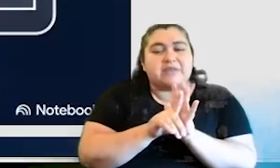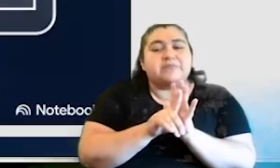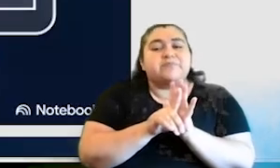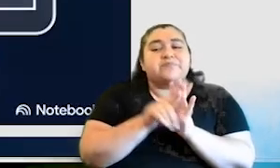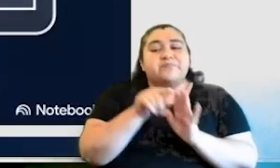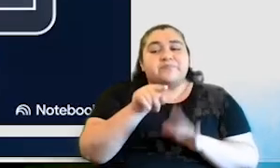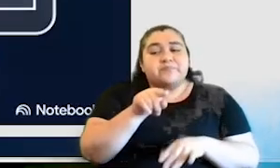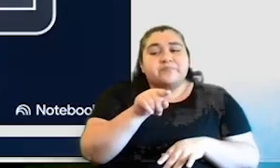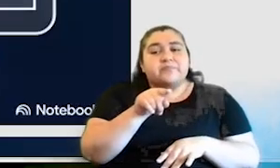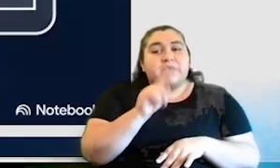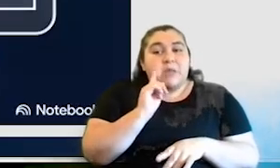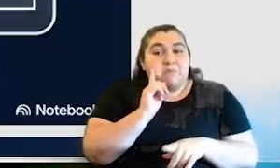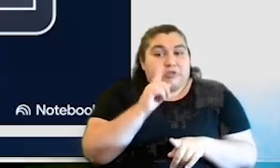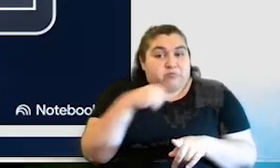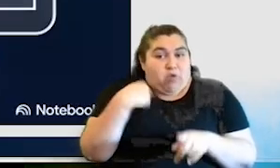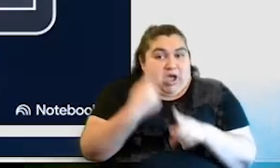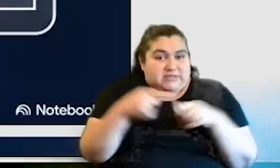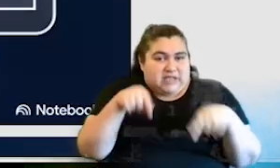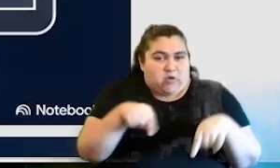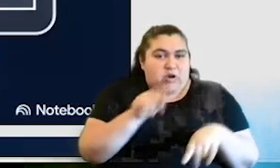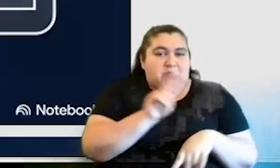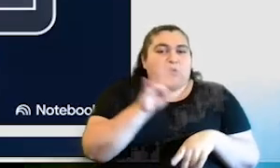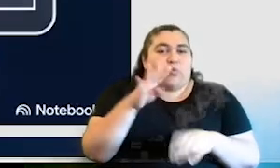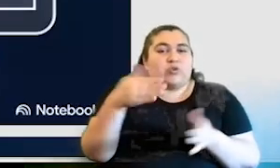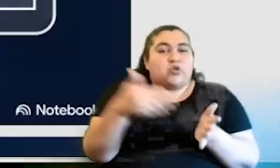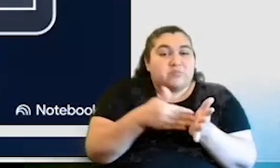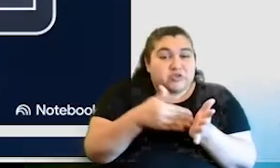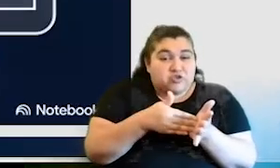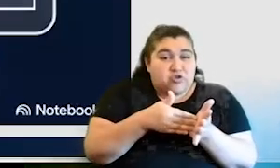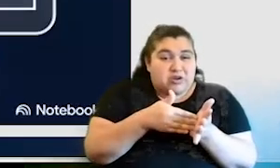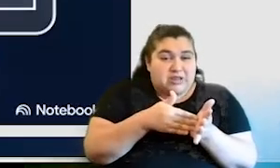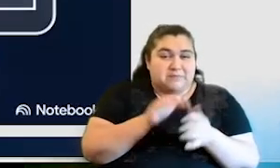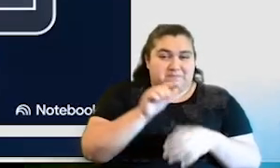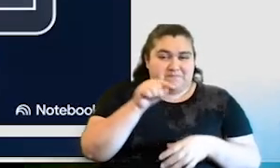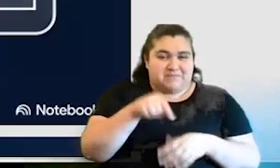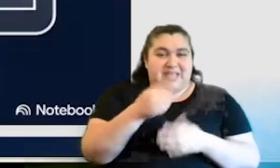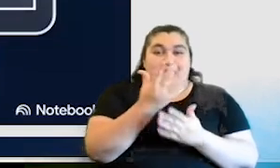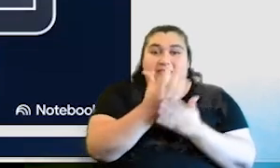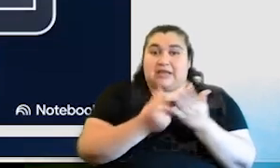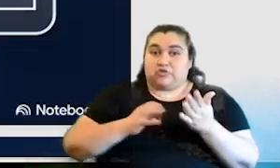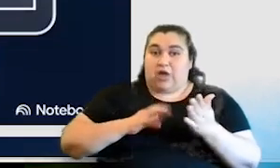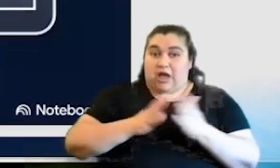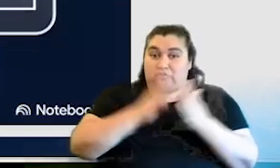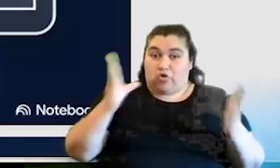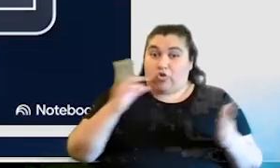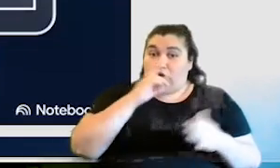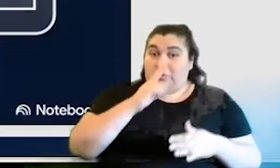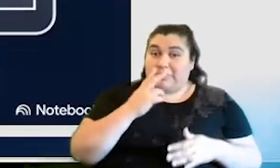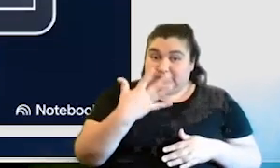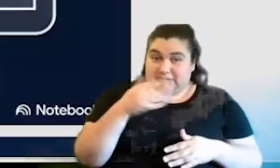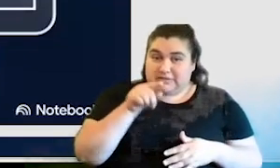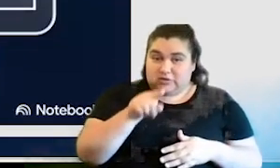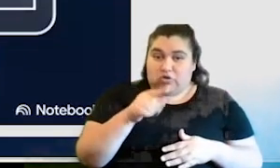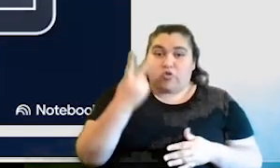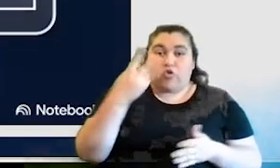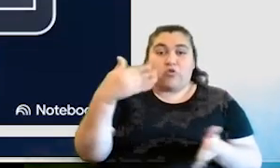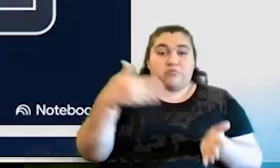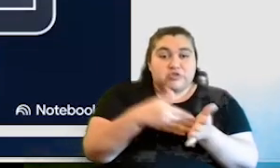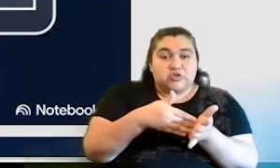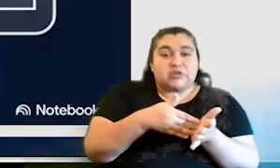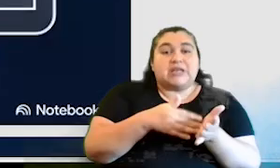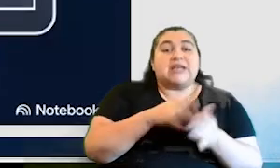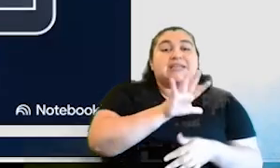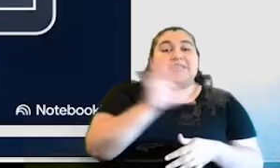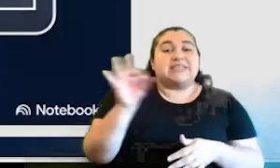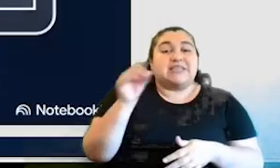paliativas, al día de la fecha es de 4.500.000 al día de la liquidación del año 2025, ¿no? Es de 4.507.000.